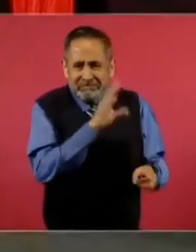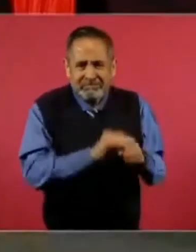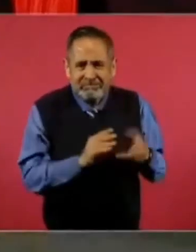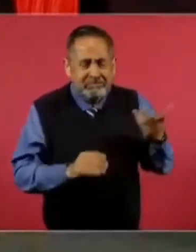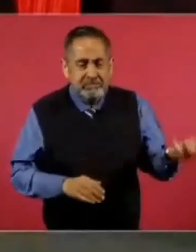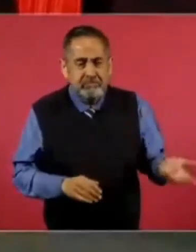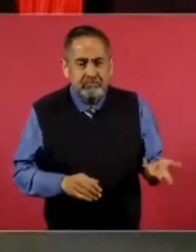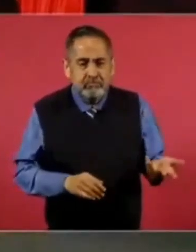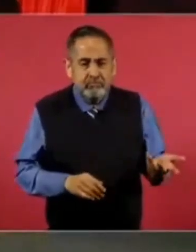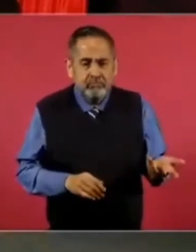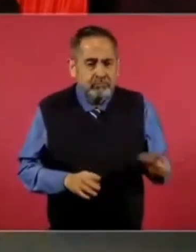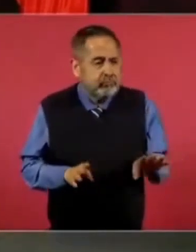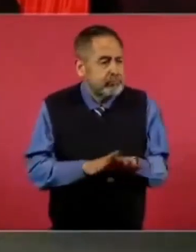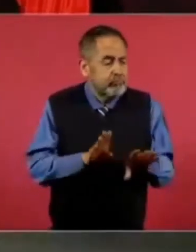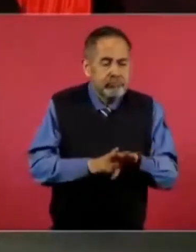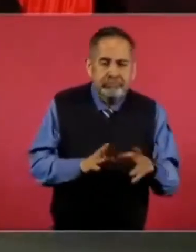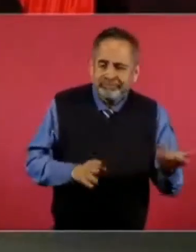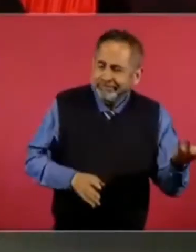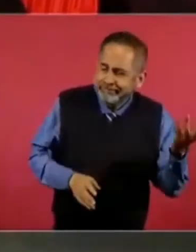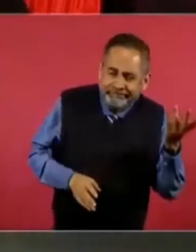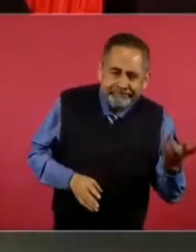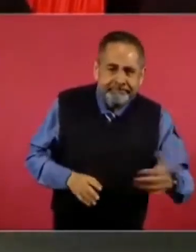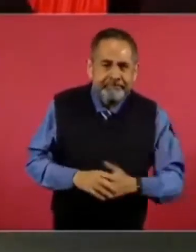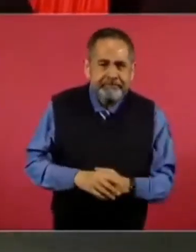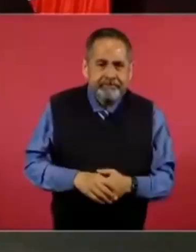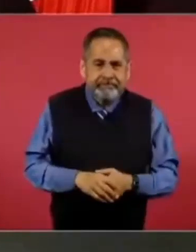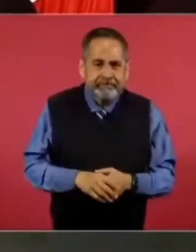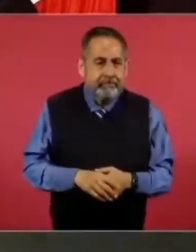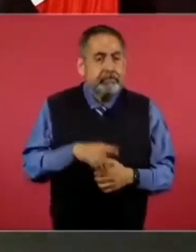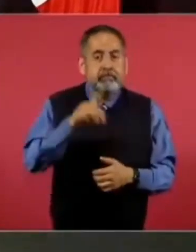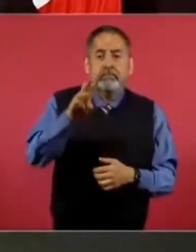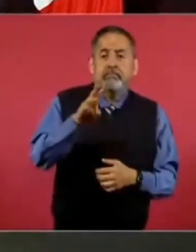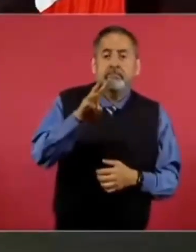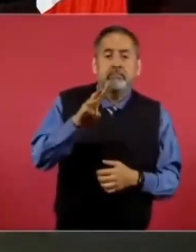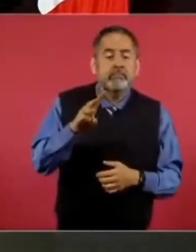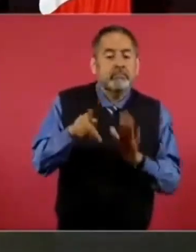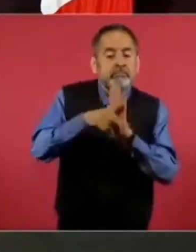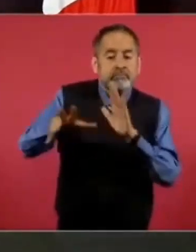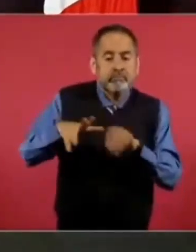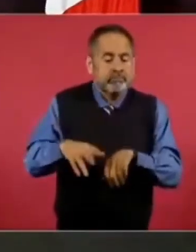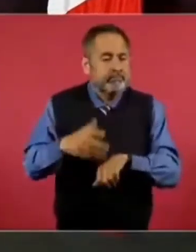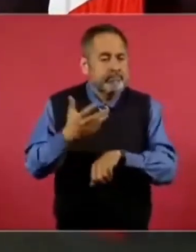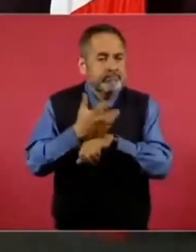que lo está defendiendo el Washington Post.